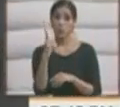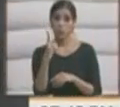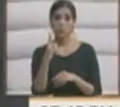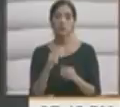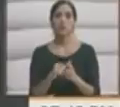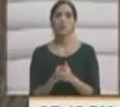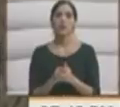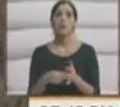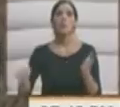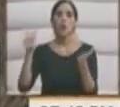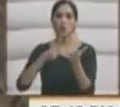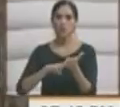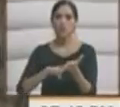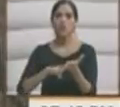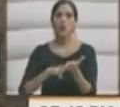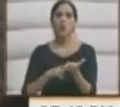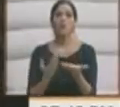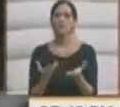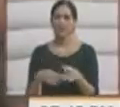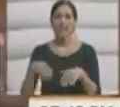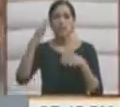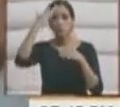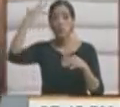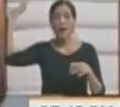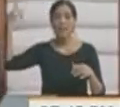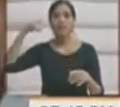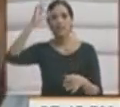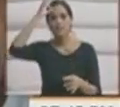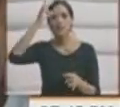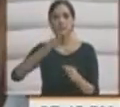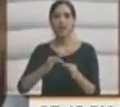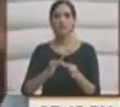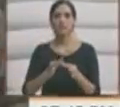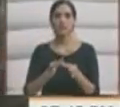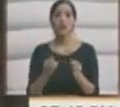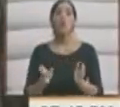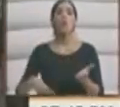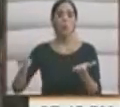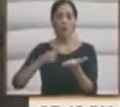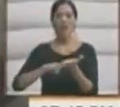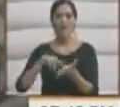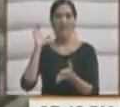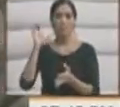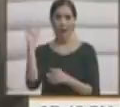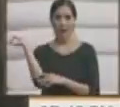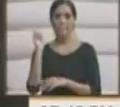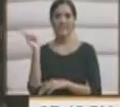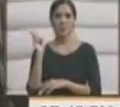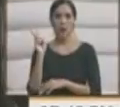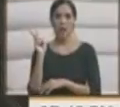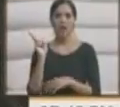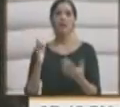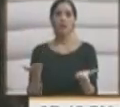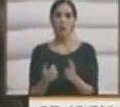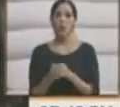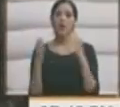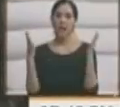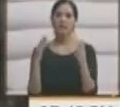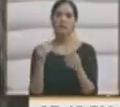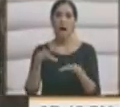de sueños, esperanzas, expectativas. Vuelven a su patria, Venezuela, con grandes